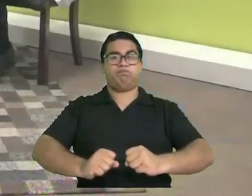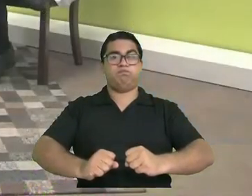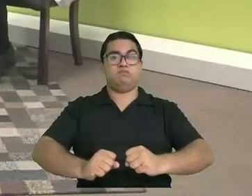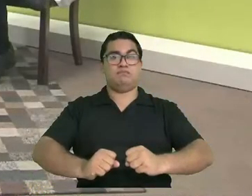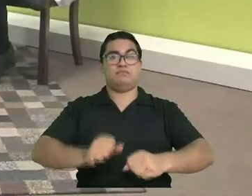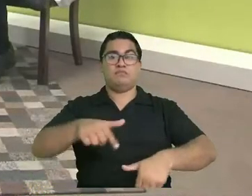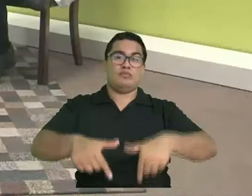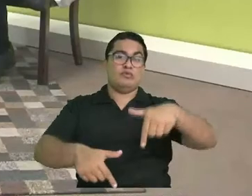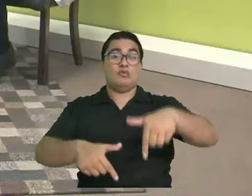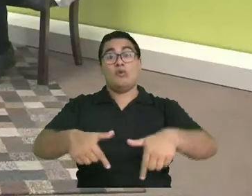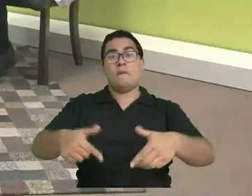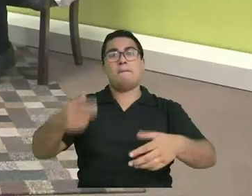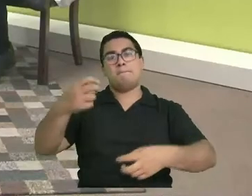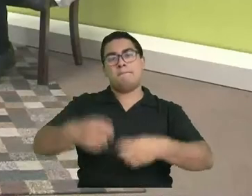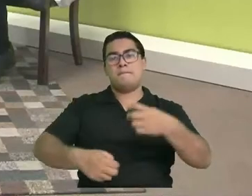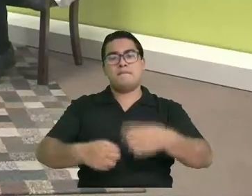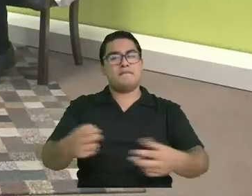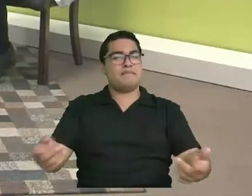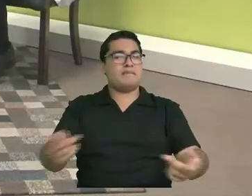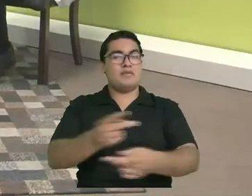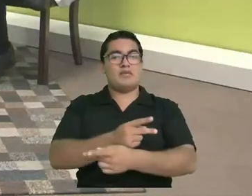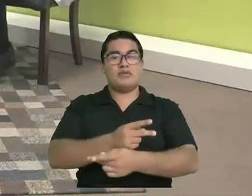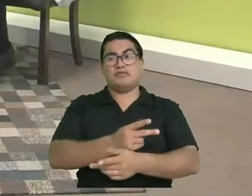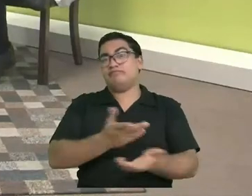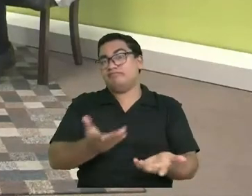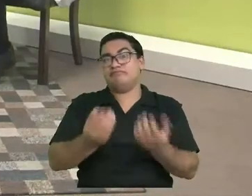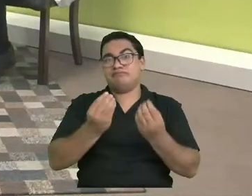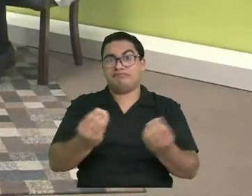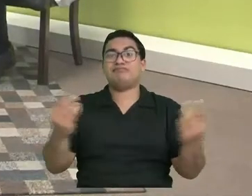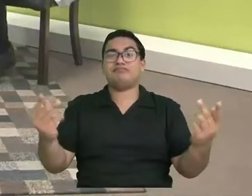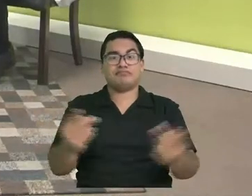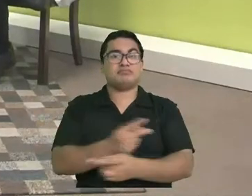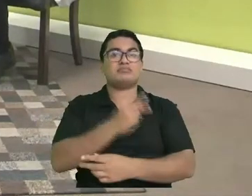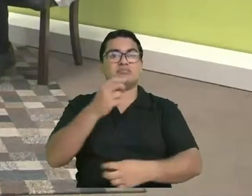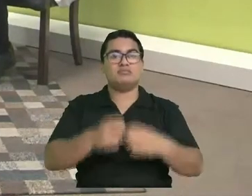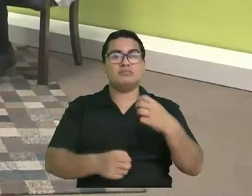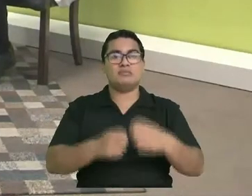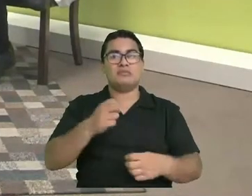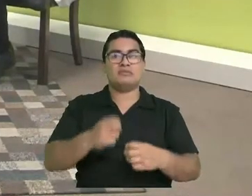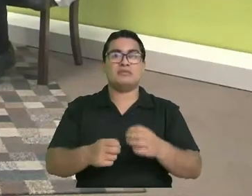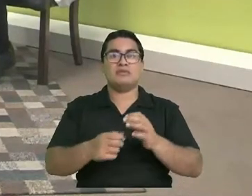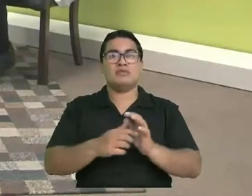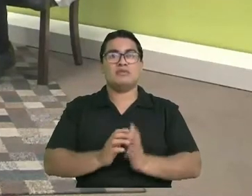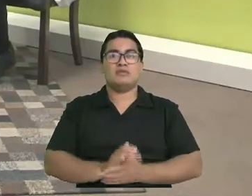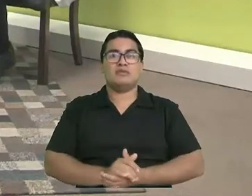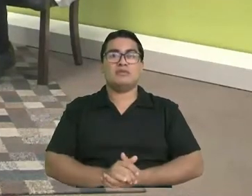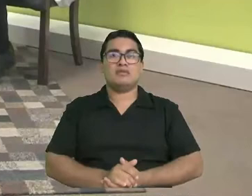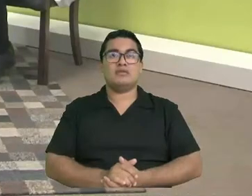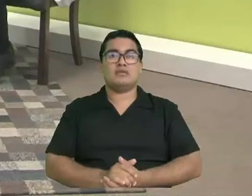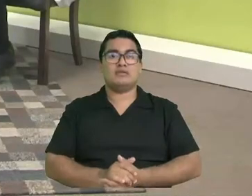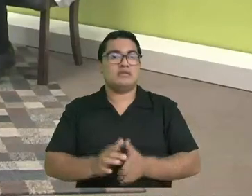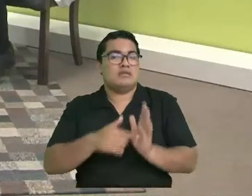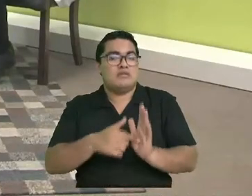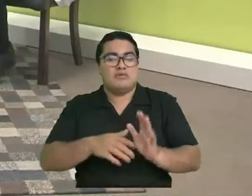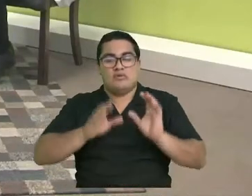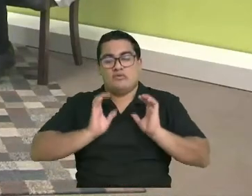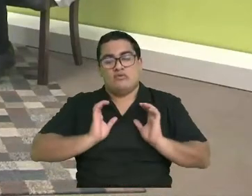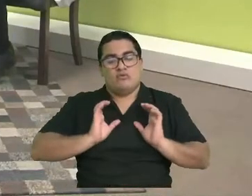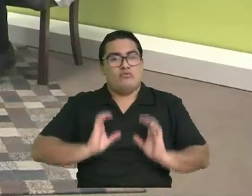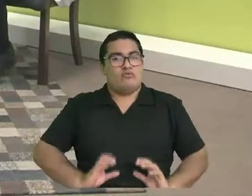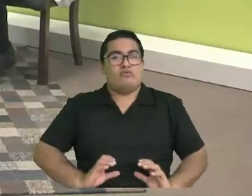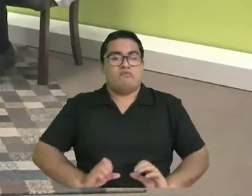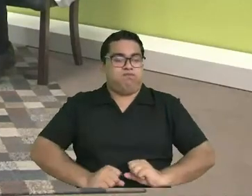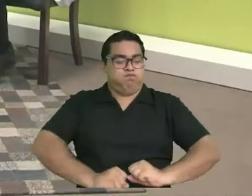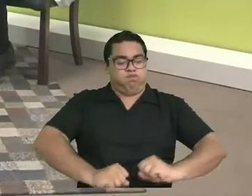va a presentar mayor problema si usa tacones. Mucho más y más frecuente, claro. ¿Verdad? Claro que sí. Porque si su masa corporal es más... Sí,